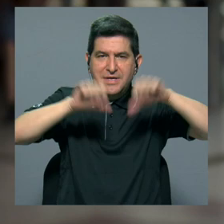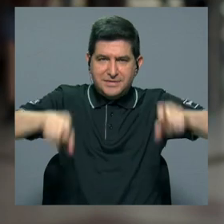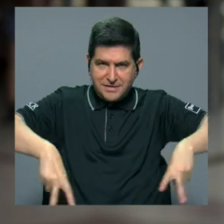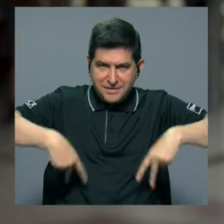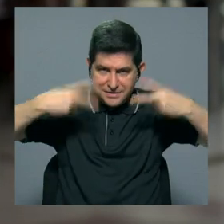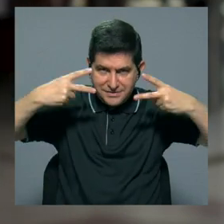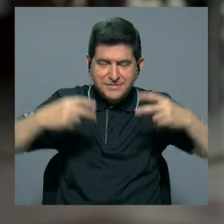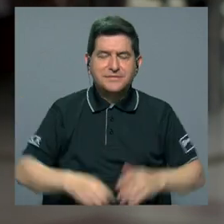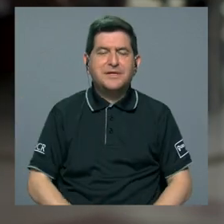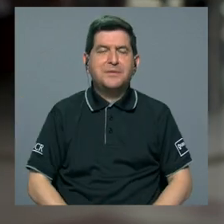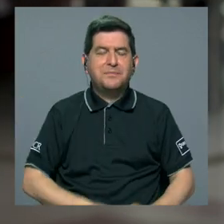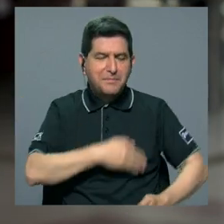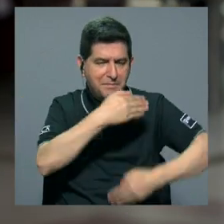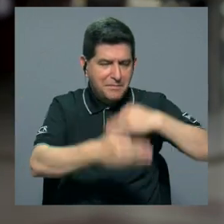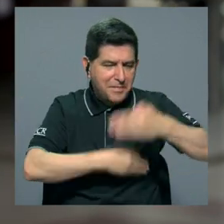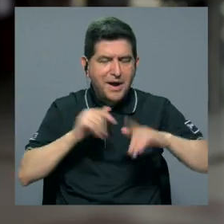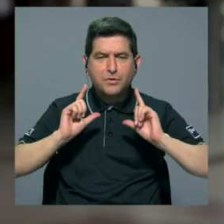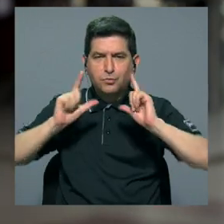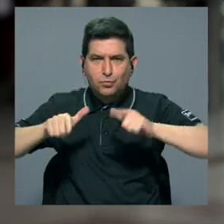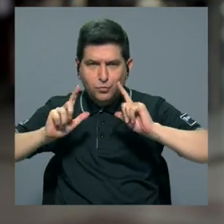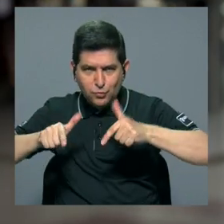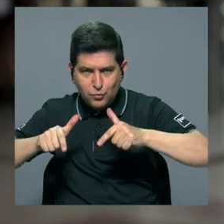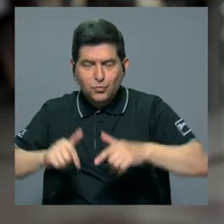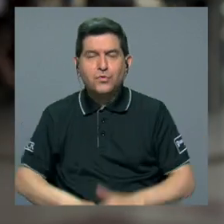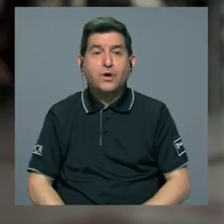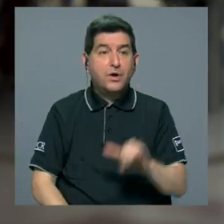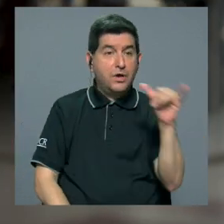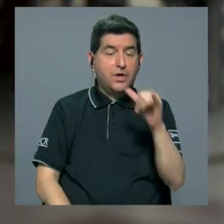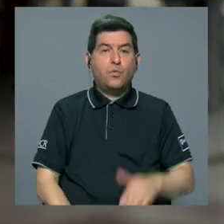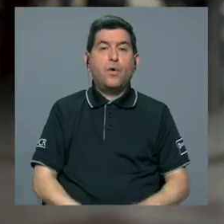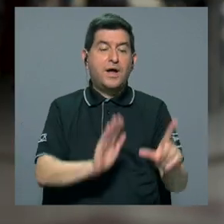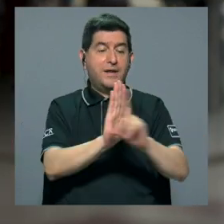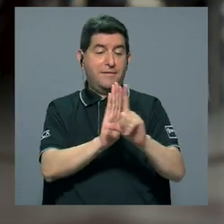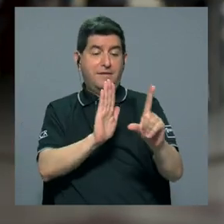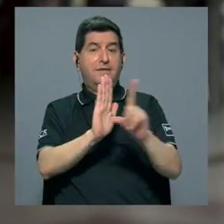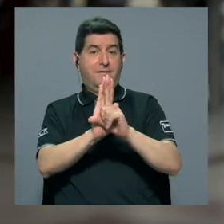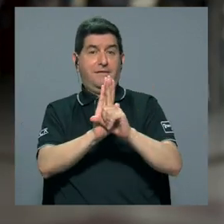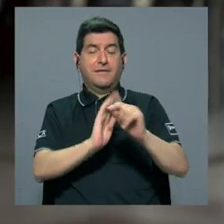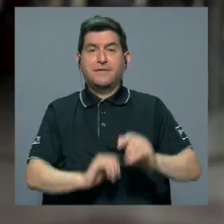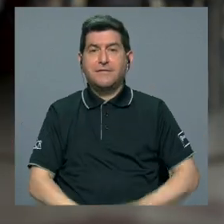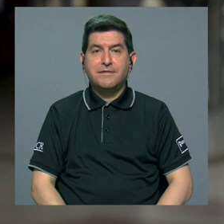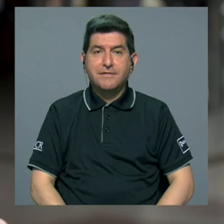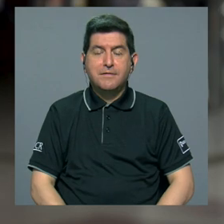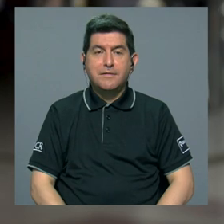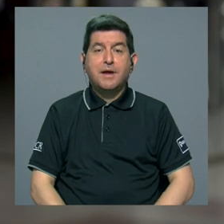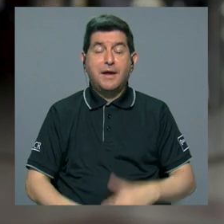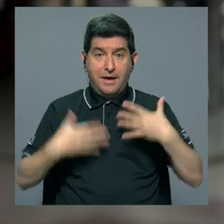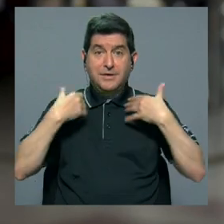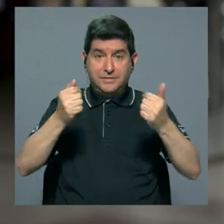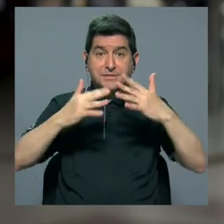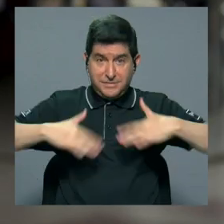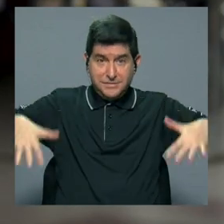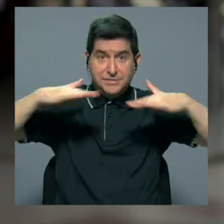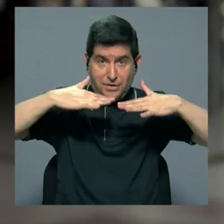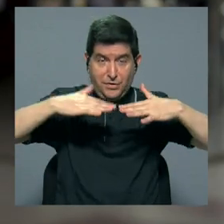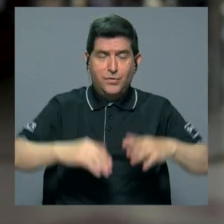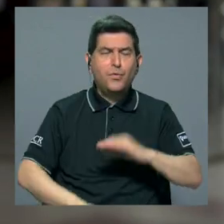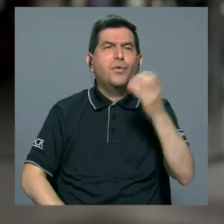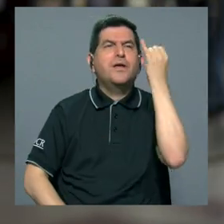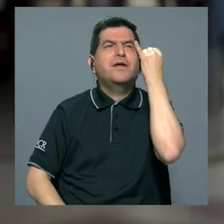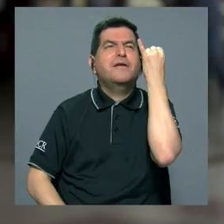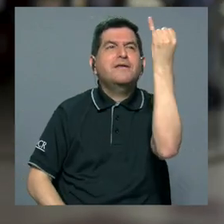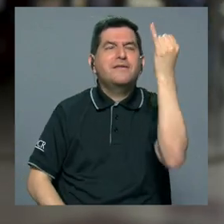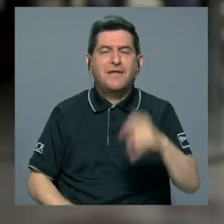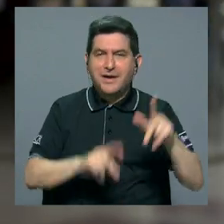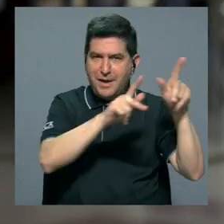ecología, temas de gestión de residuos, también desde la legislación para salud ambiental, y